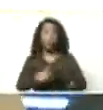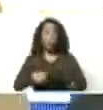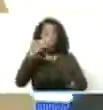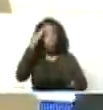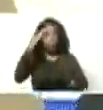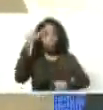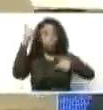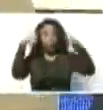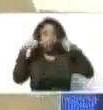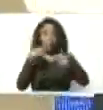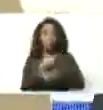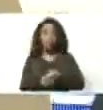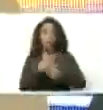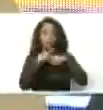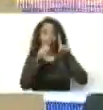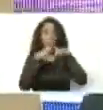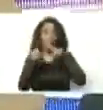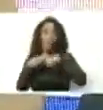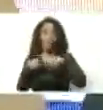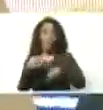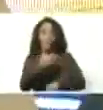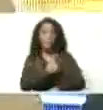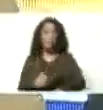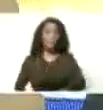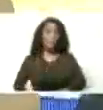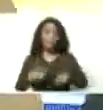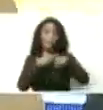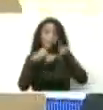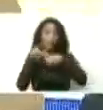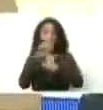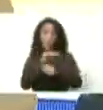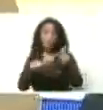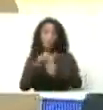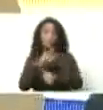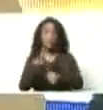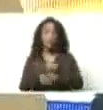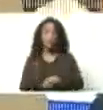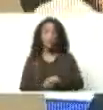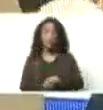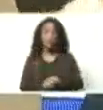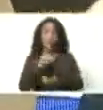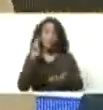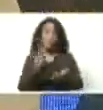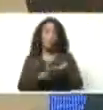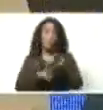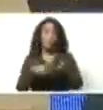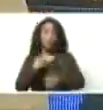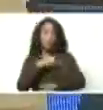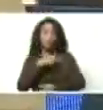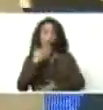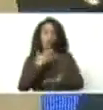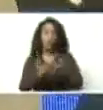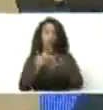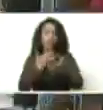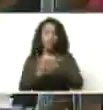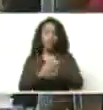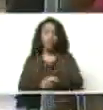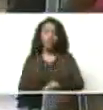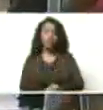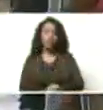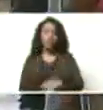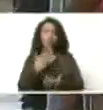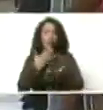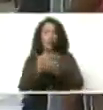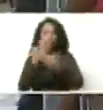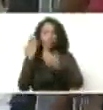distinta distintos presidentes distintos vice ministros y de verdad estamos muy agradecidos de verdad bueno gracias a